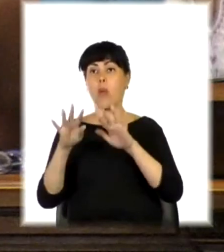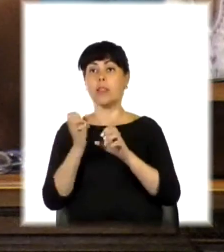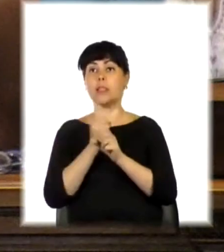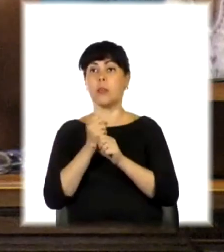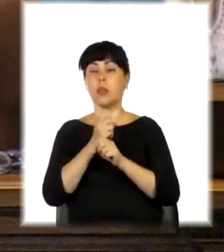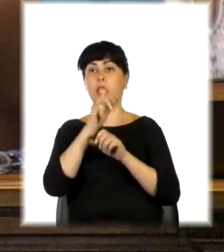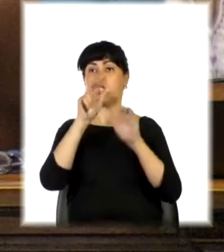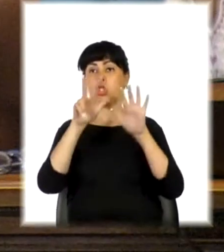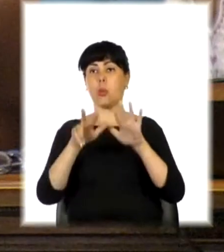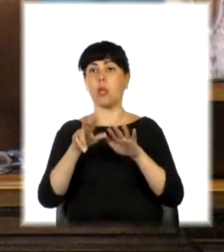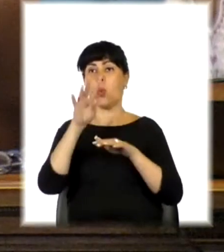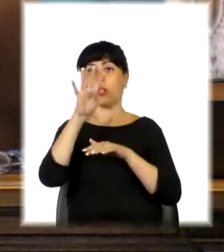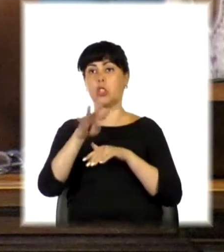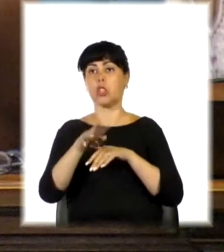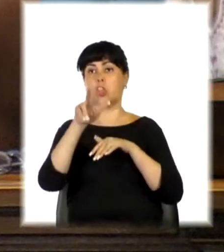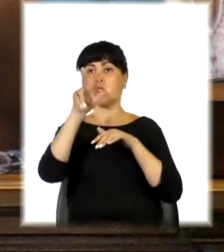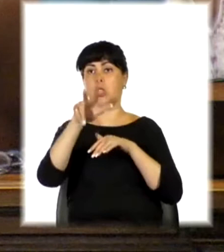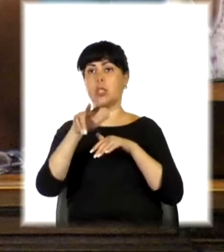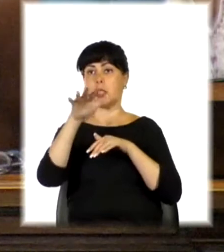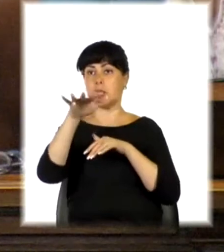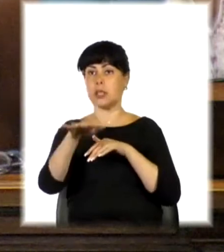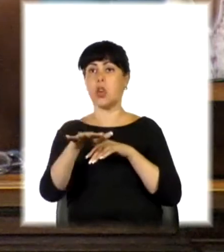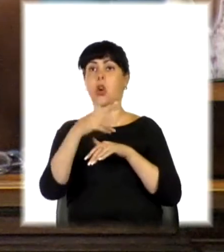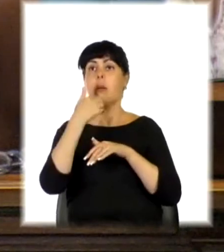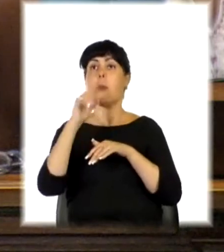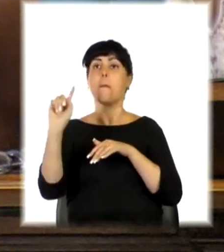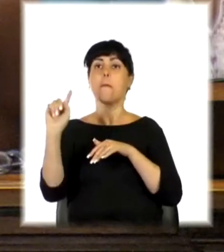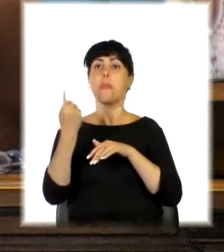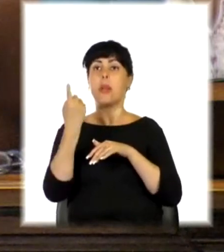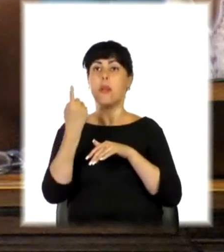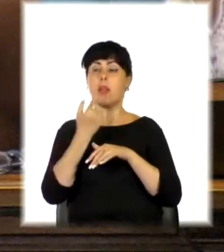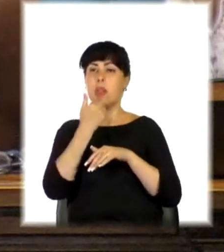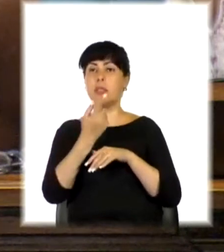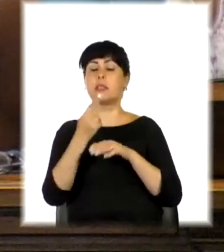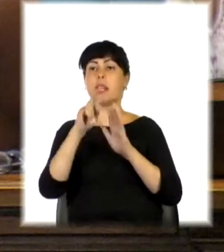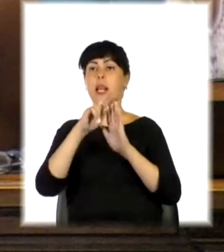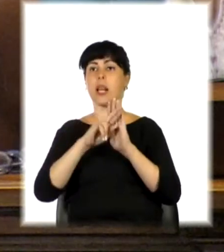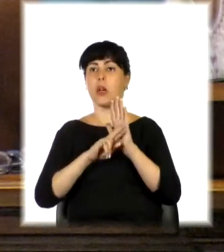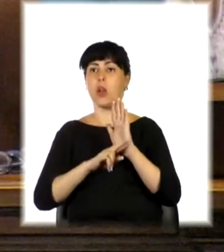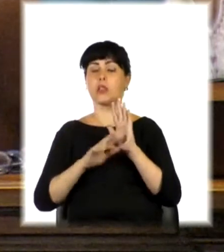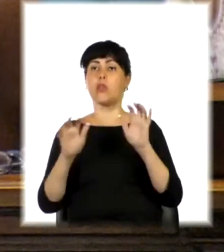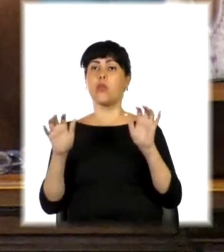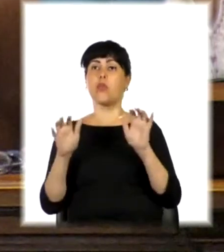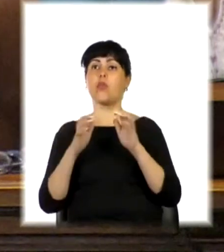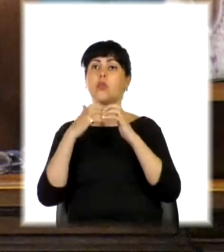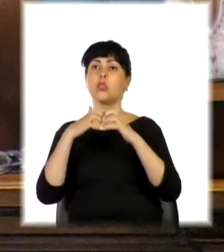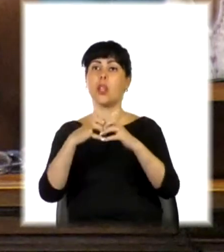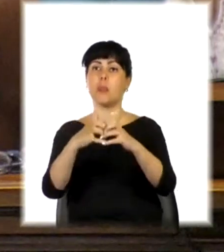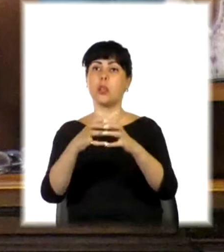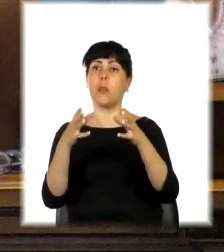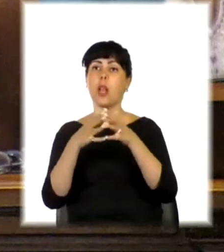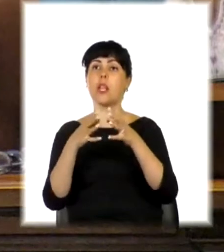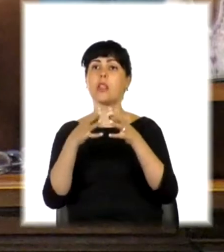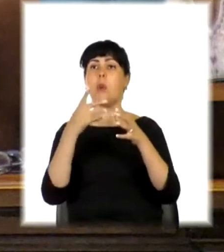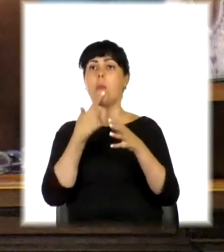18 mil 485 que por primera vez establece regulaciones sobre el funcionamiento de los partidos políticos